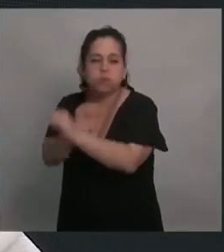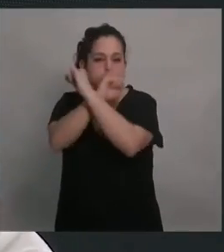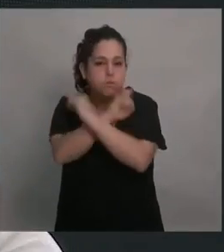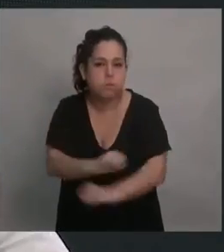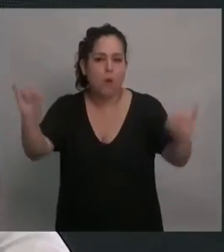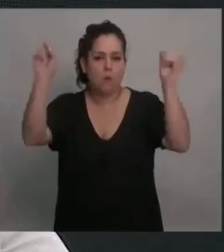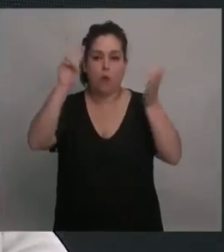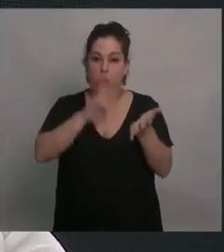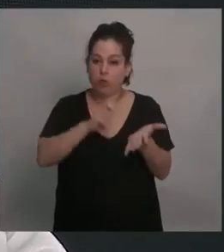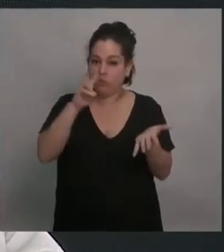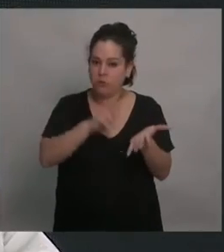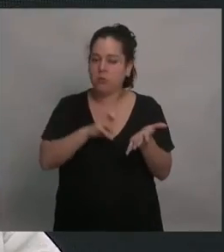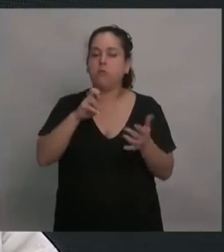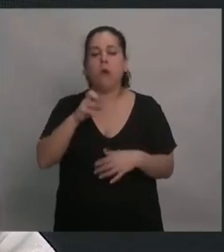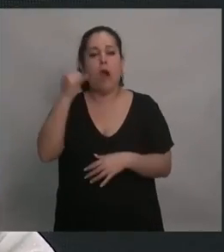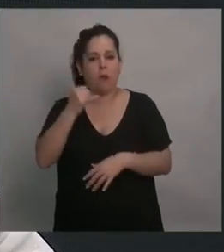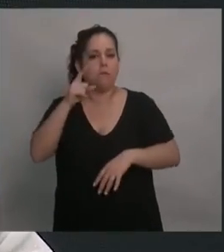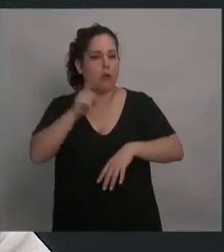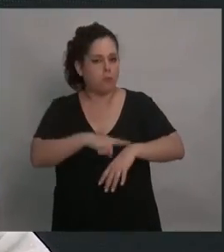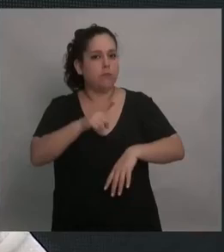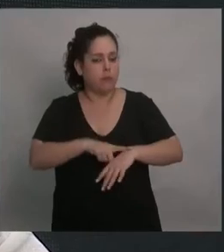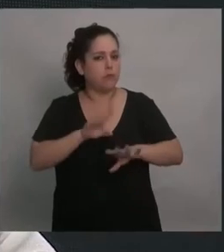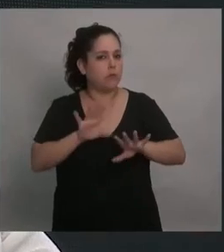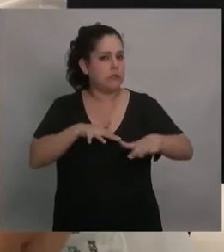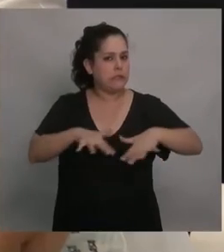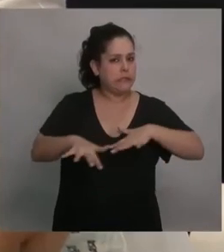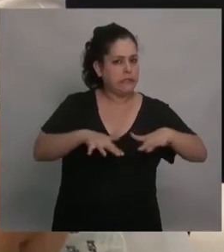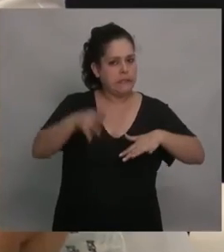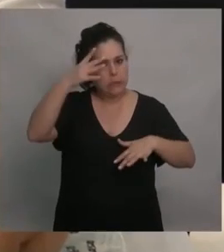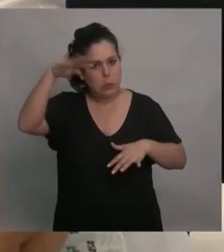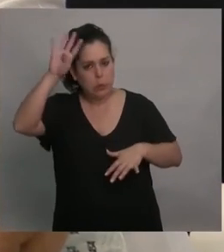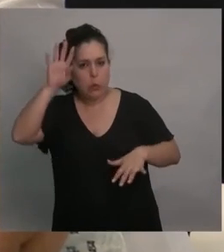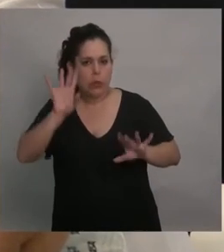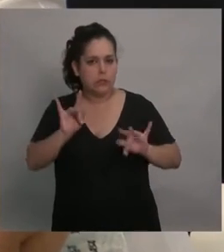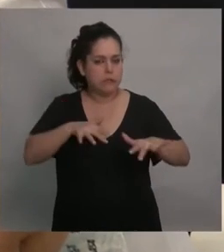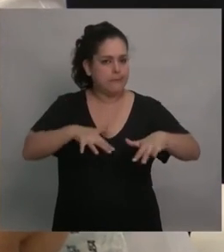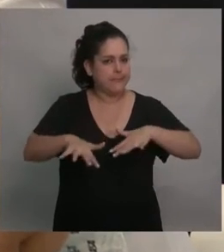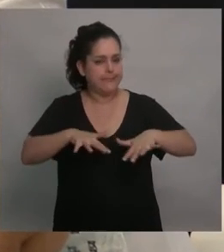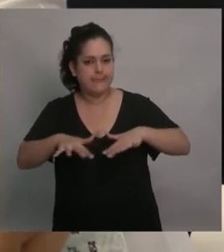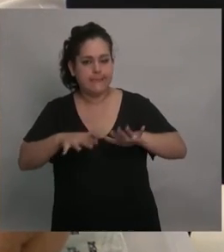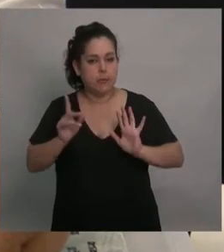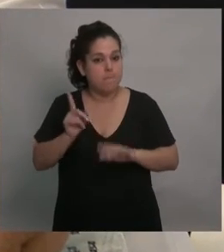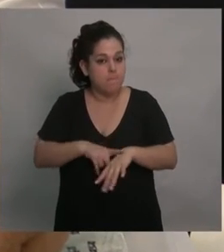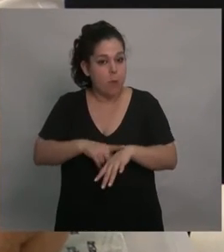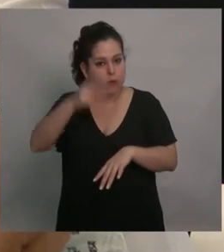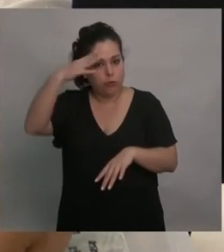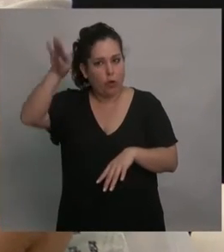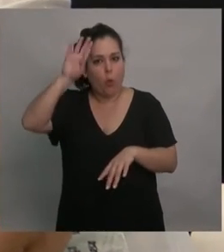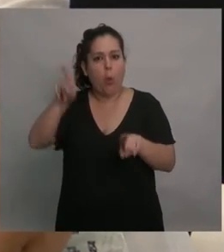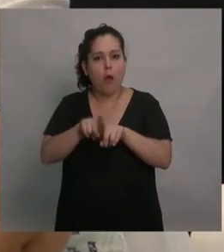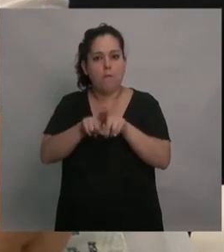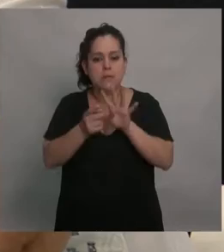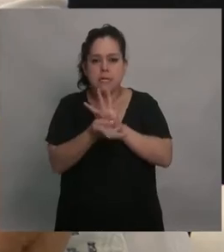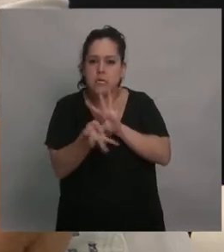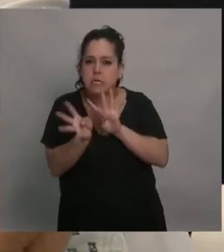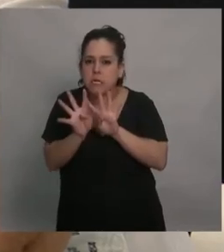noticia, había momentos muy difíciles para Cuba, momentos en que Cuba estaba asediada, como lo